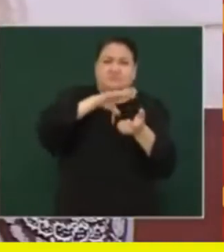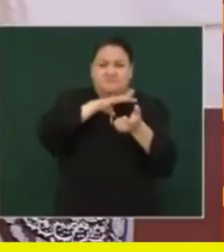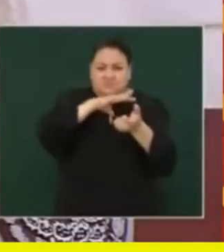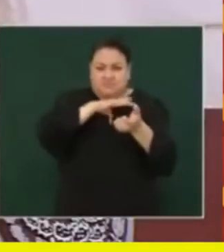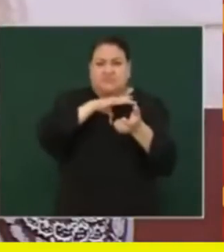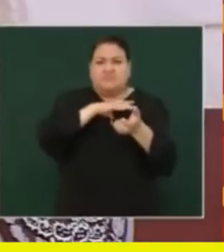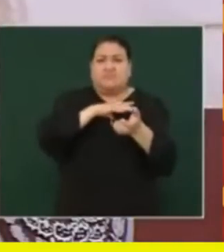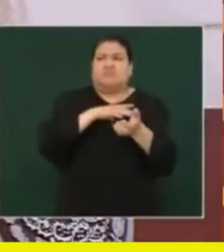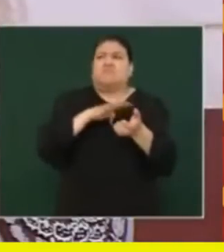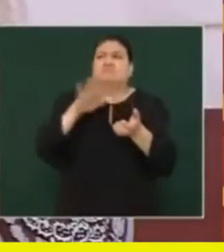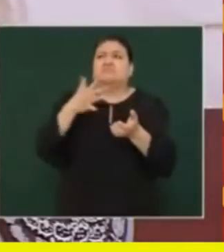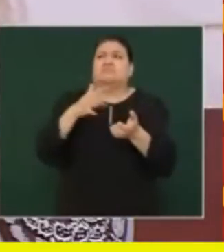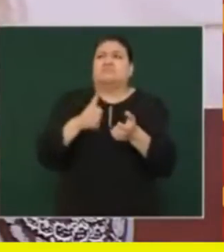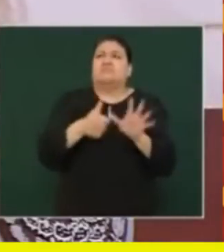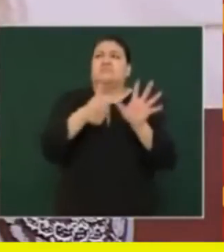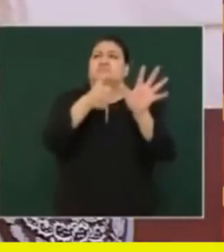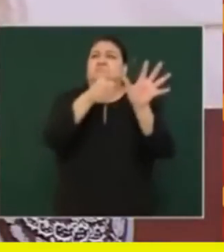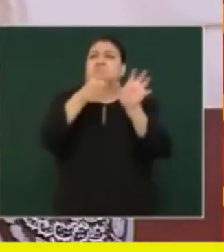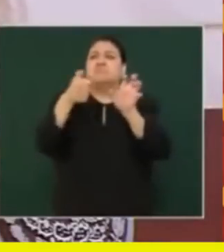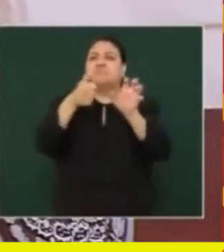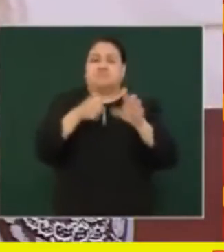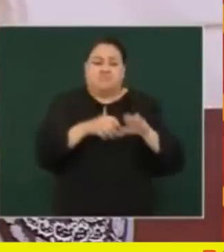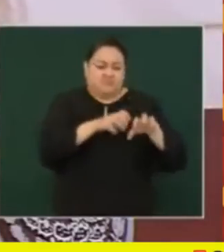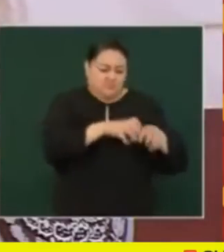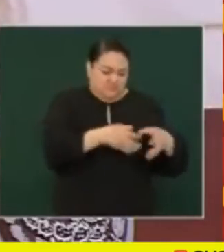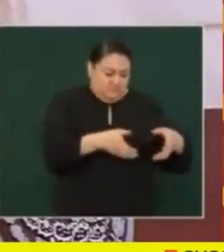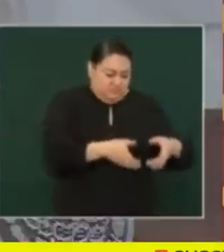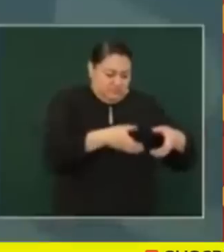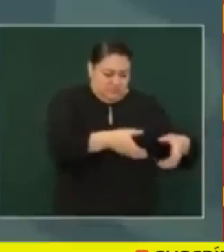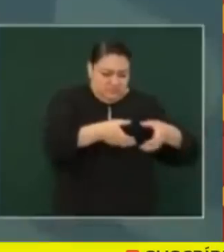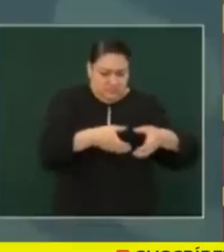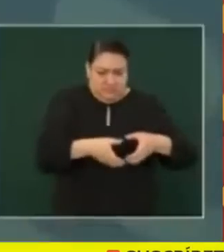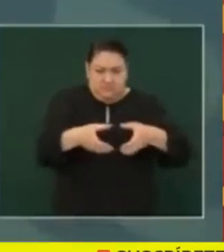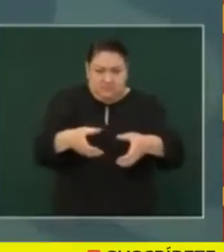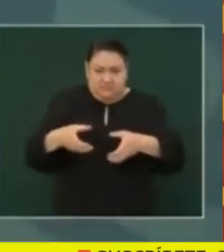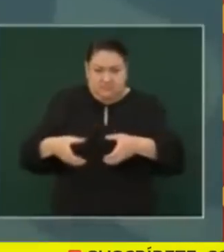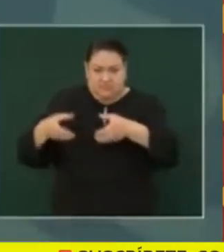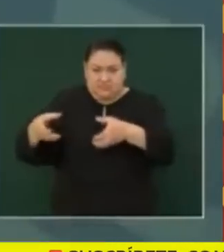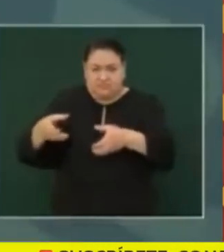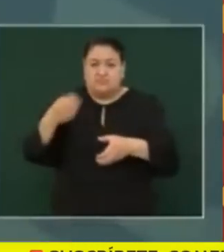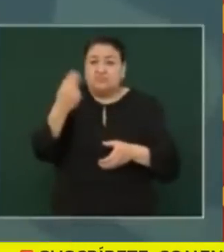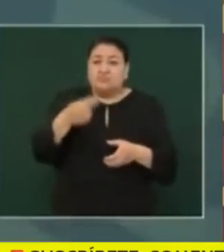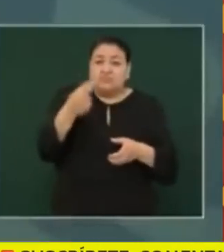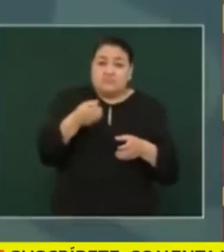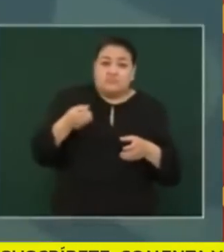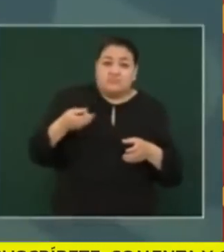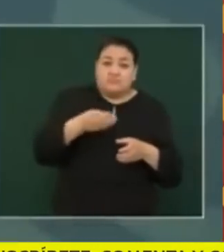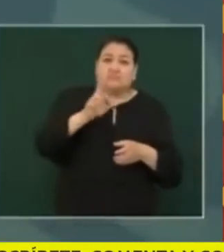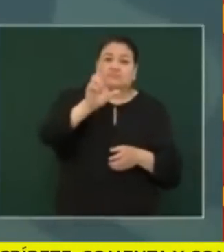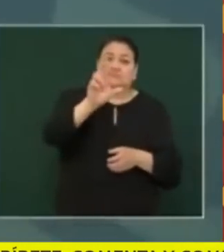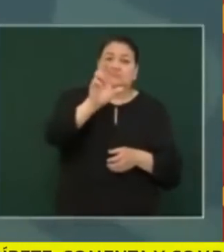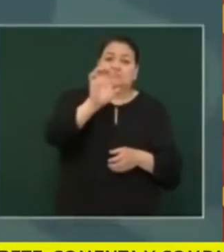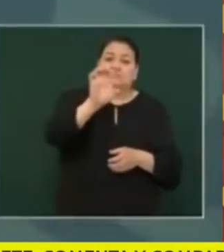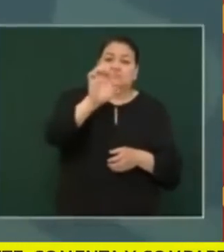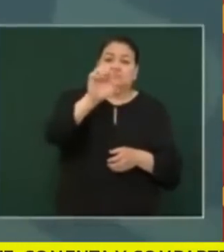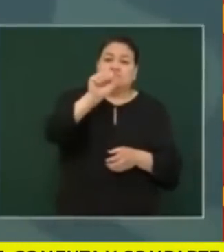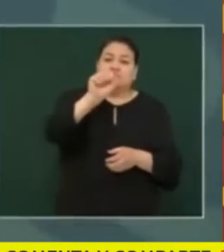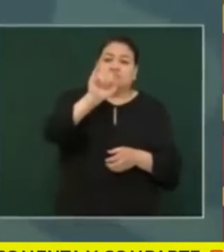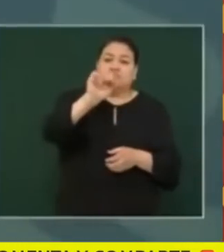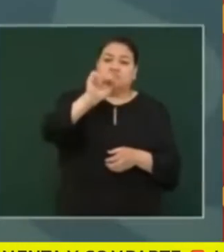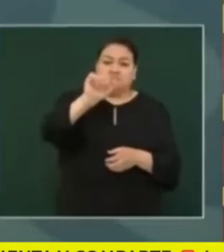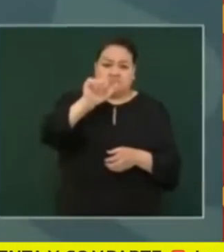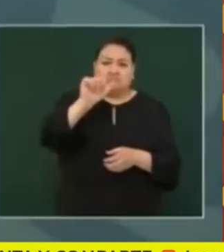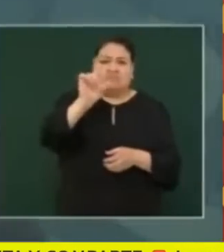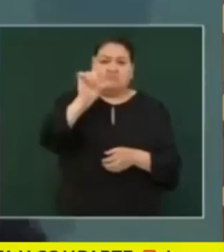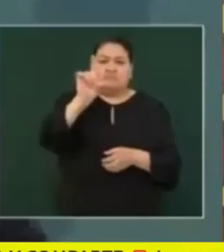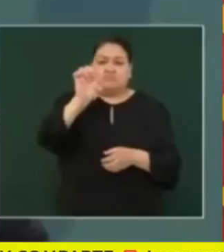alrededor de 600 bultos de una cosa que le llaman resina de combustible